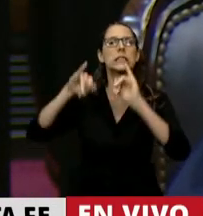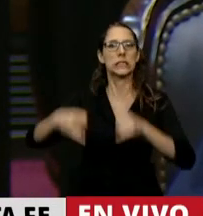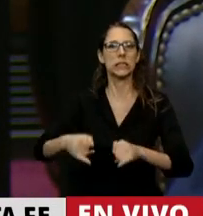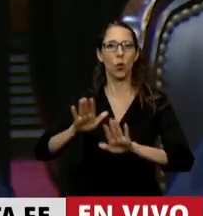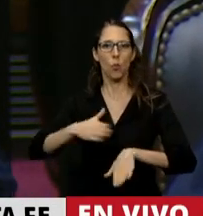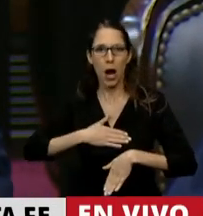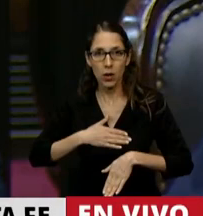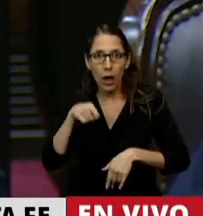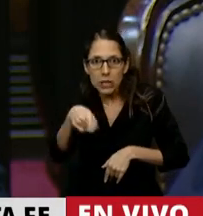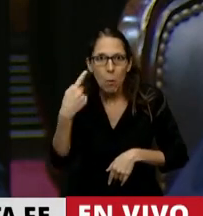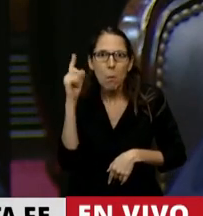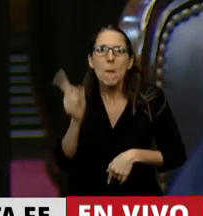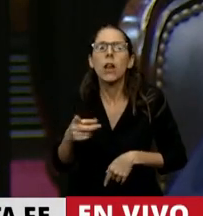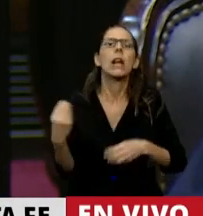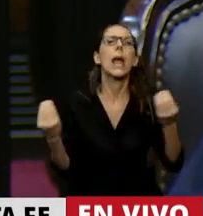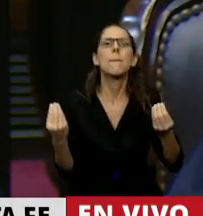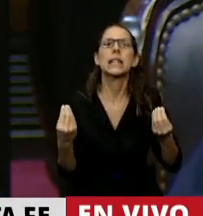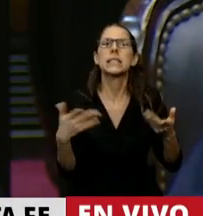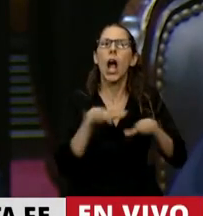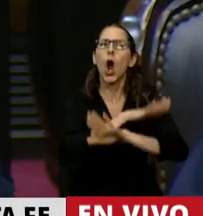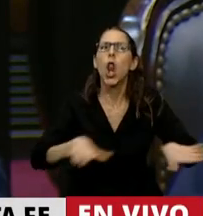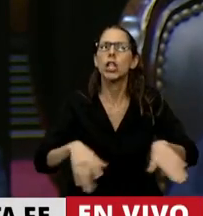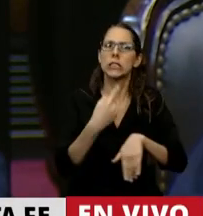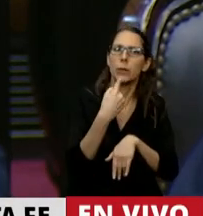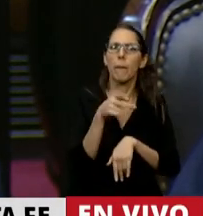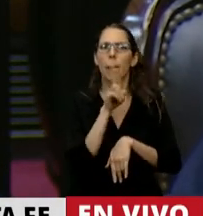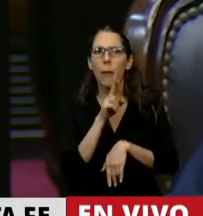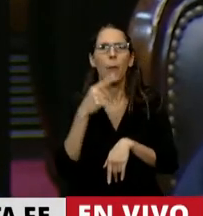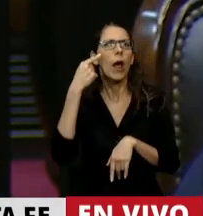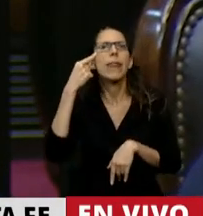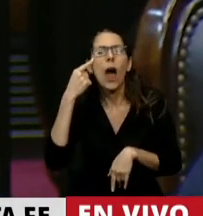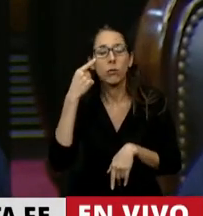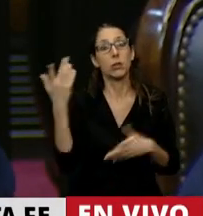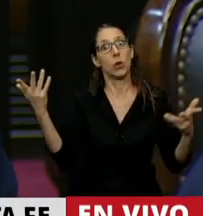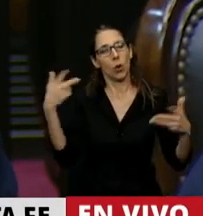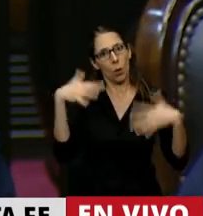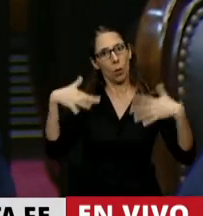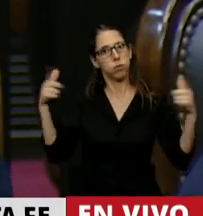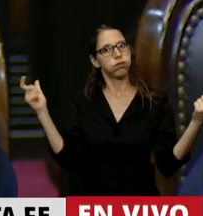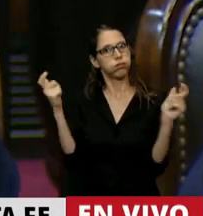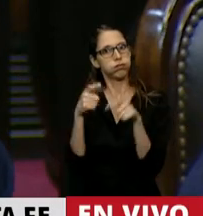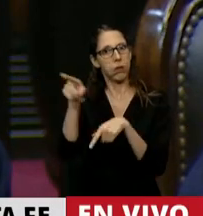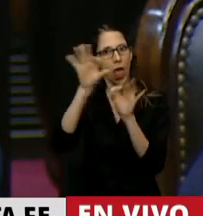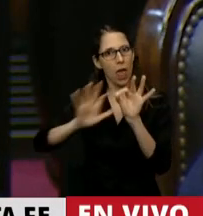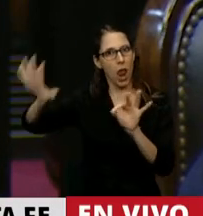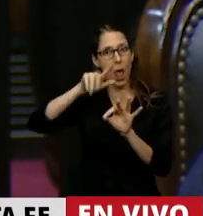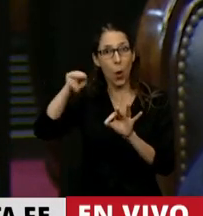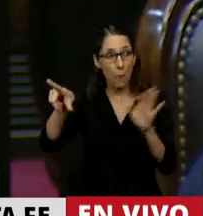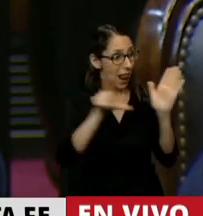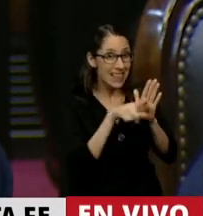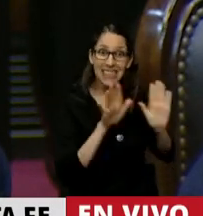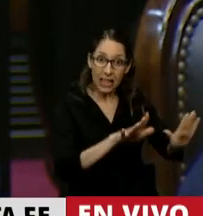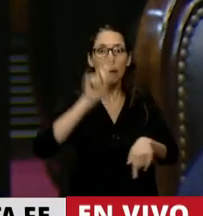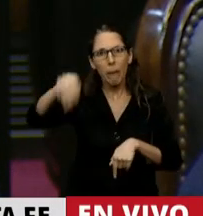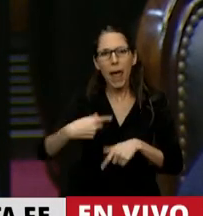con los chicos o chicas síndrome de Down, que por otra parte están desapareciendo en gran parte de Europa con este tipo de leyes?